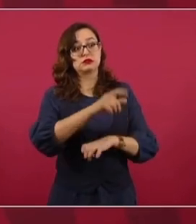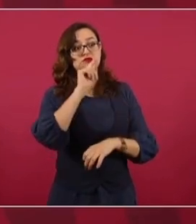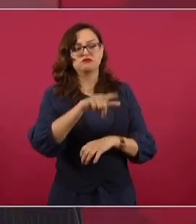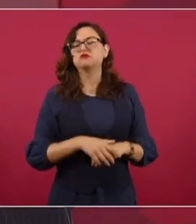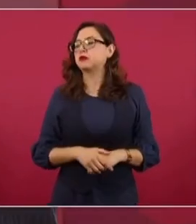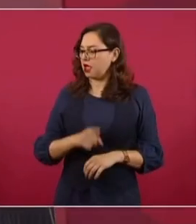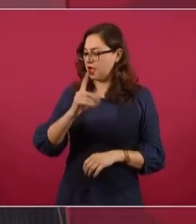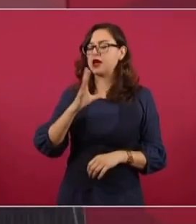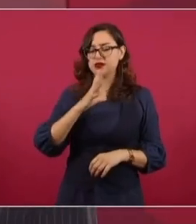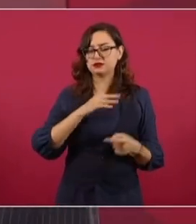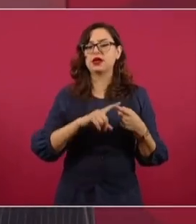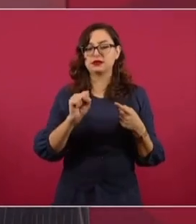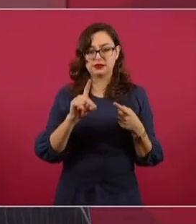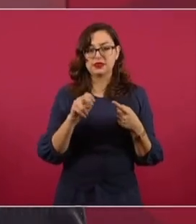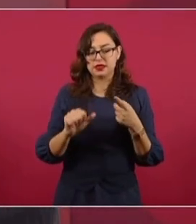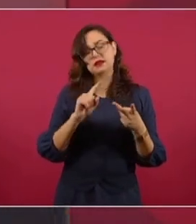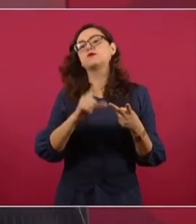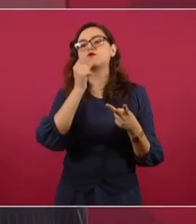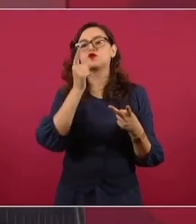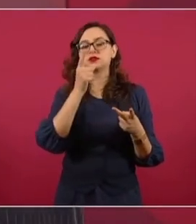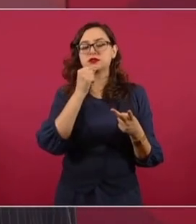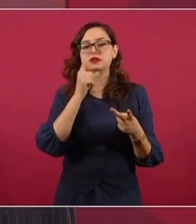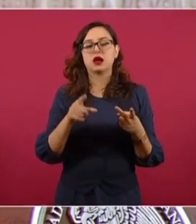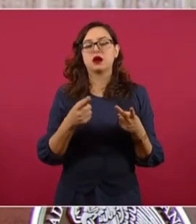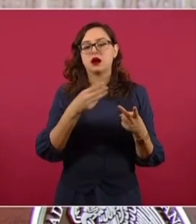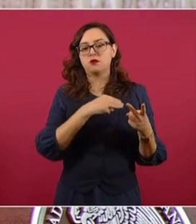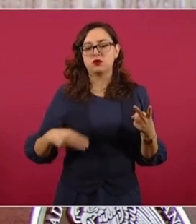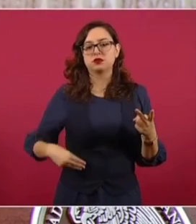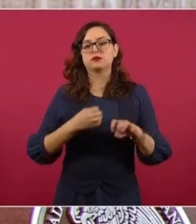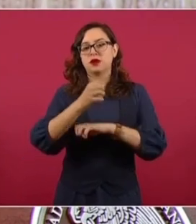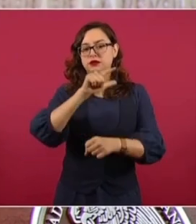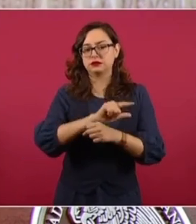la Secretaría de la Defensa, las policías, en la zona,